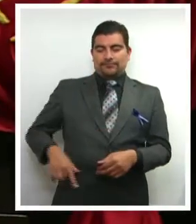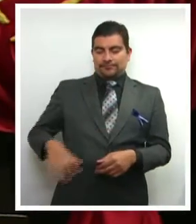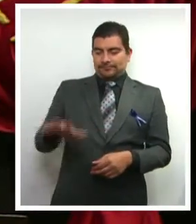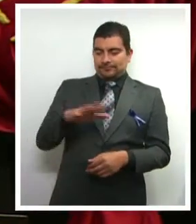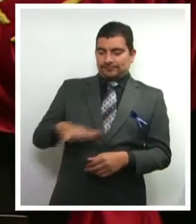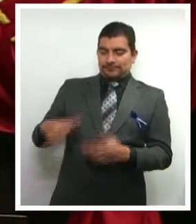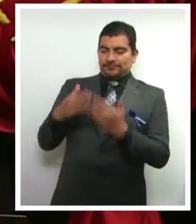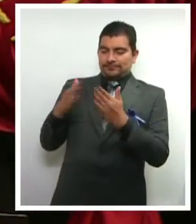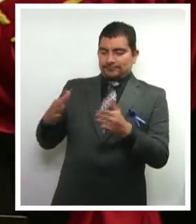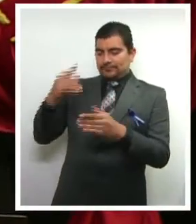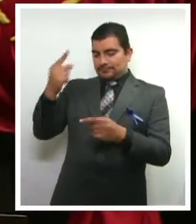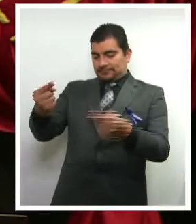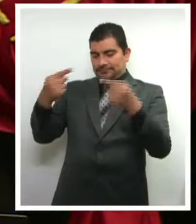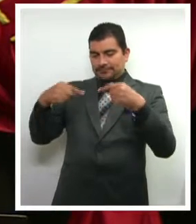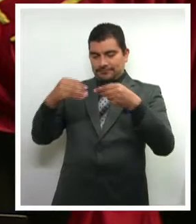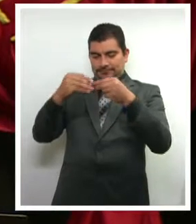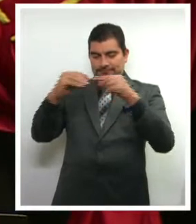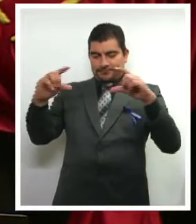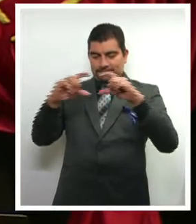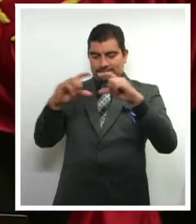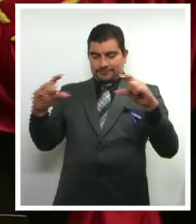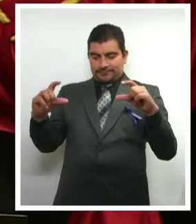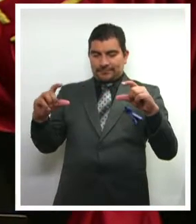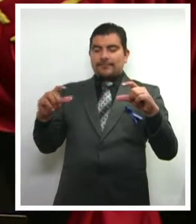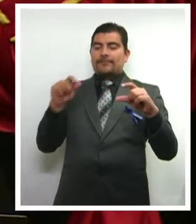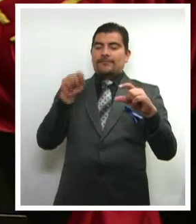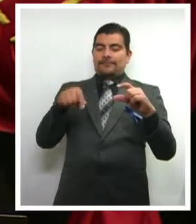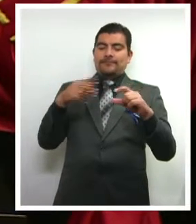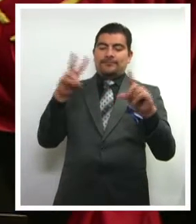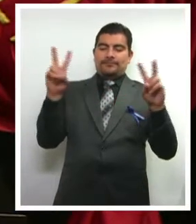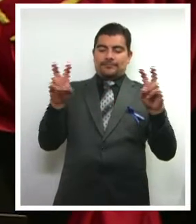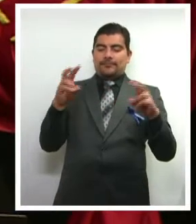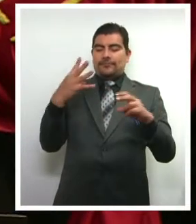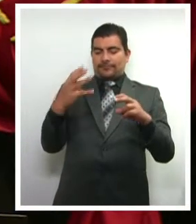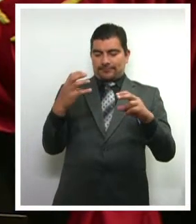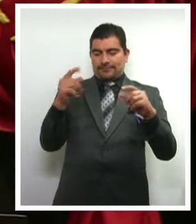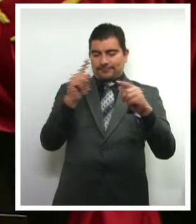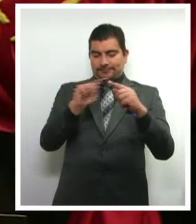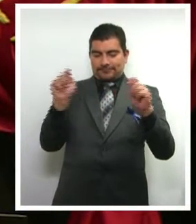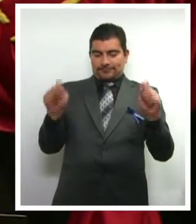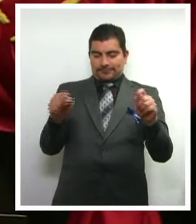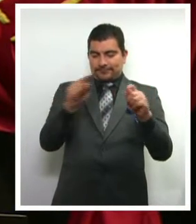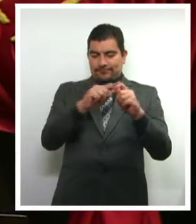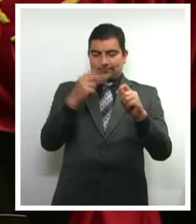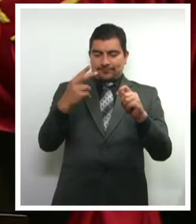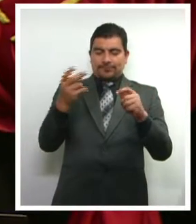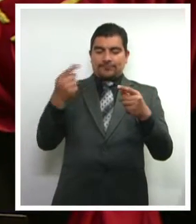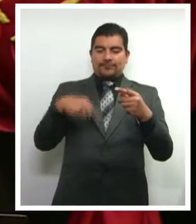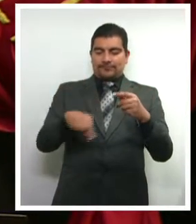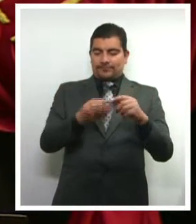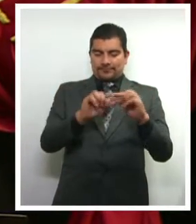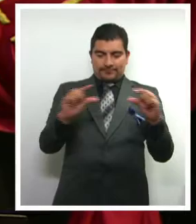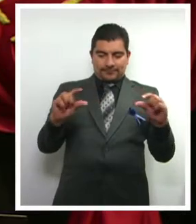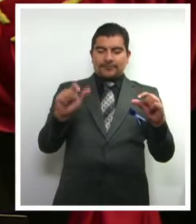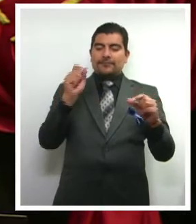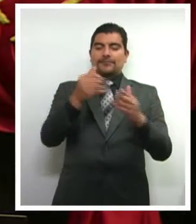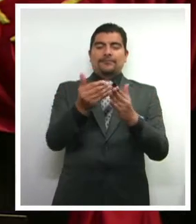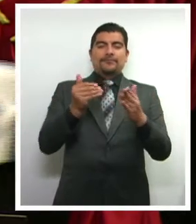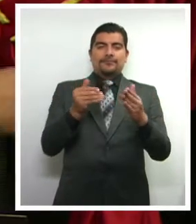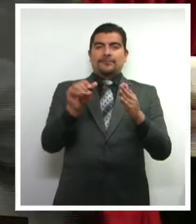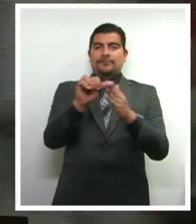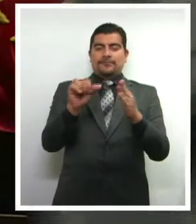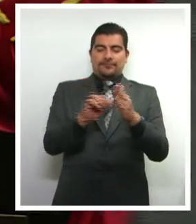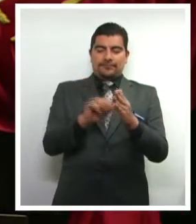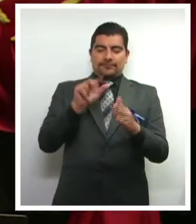y se crea un apartado nuevo en el título cuarto, capítulo 2, después del artículo 37 y antes del artículo